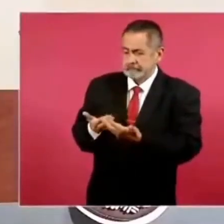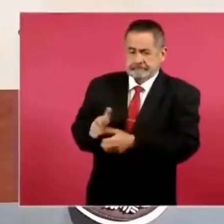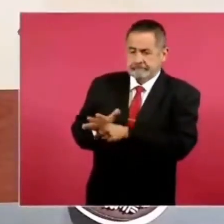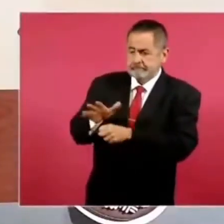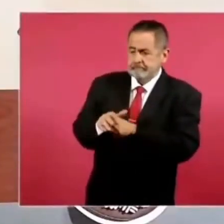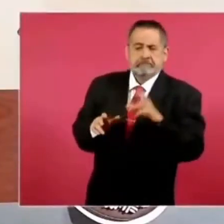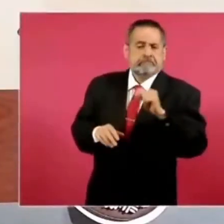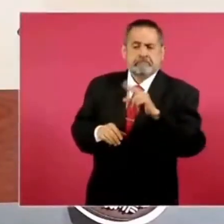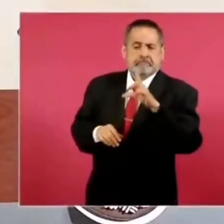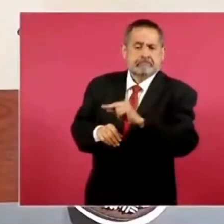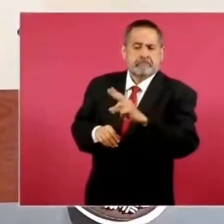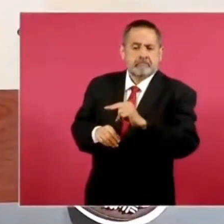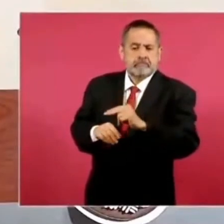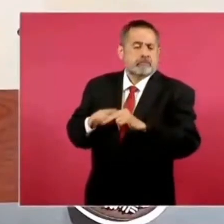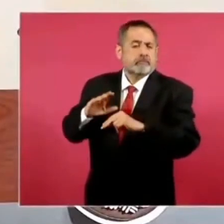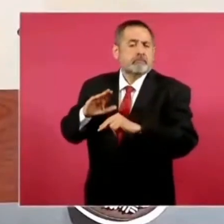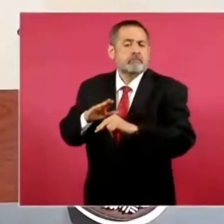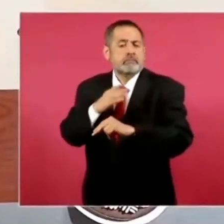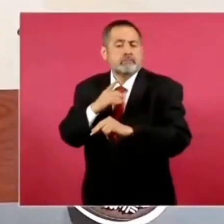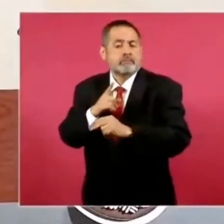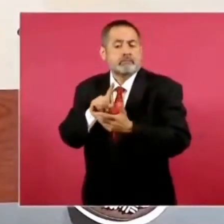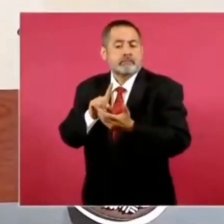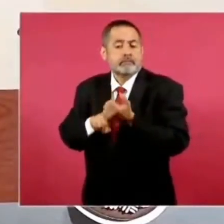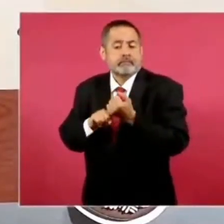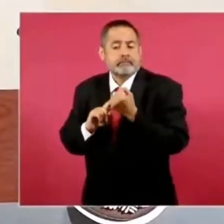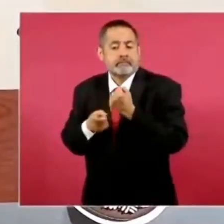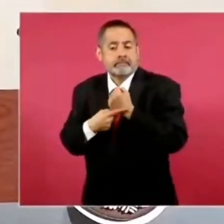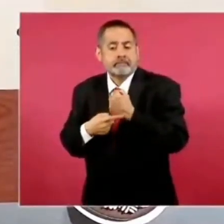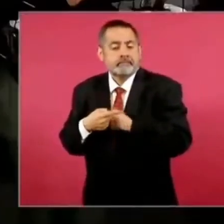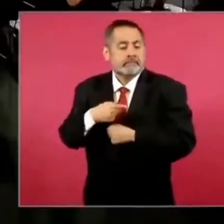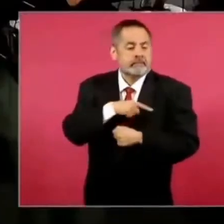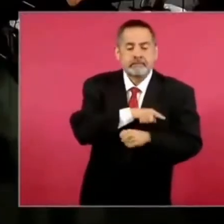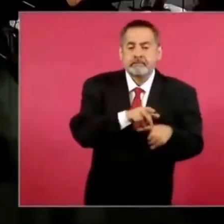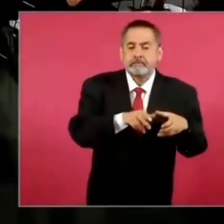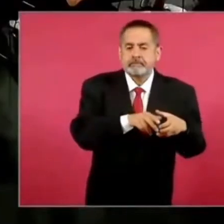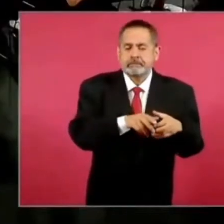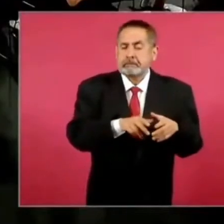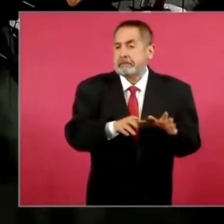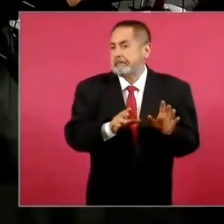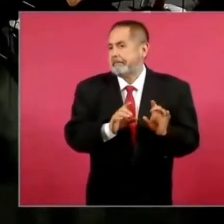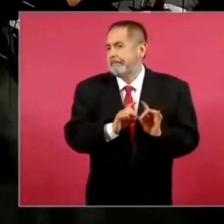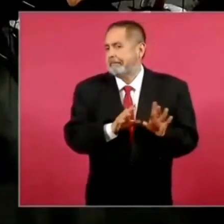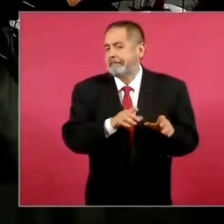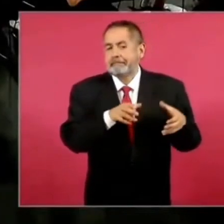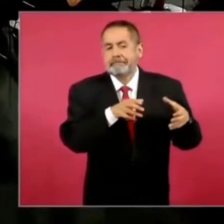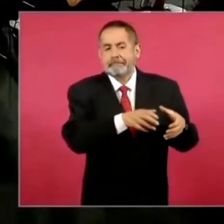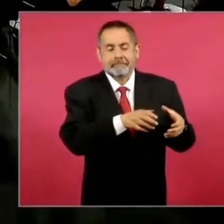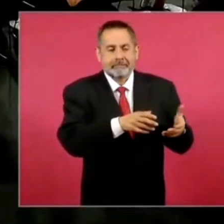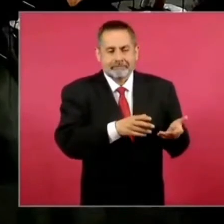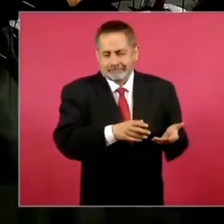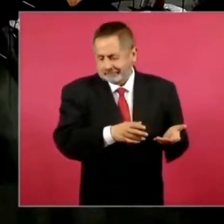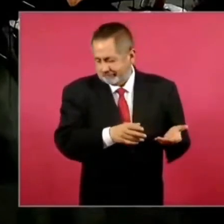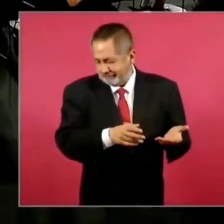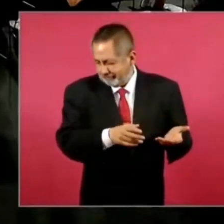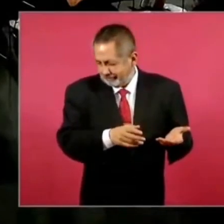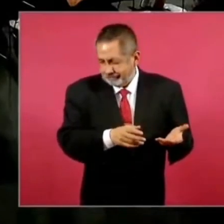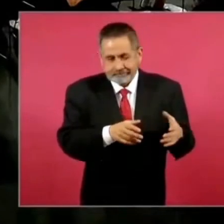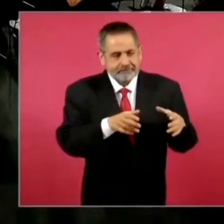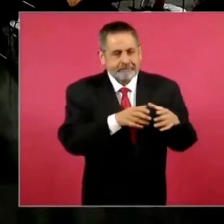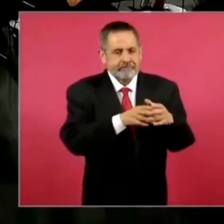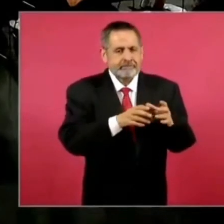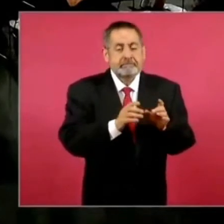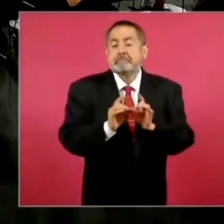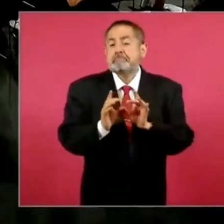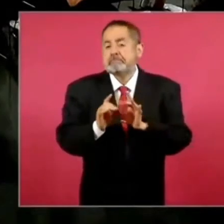Porque pues ellos, de pura casualidad, que no fue así, no hay